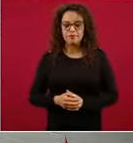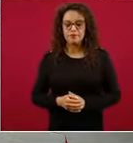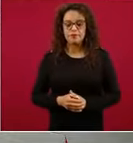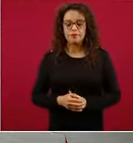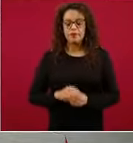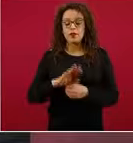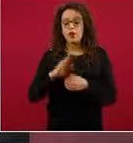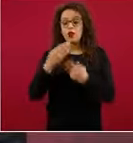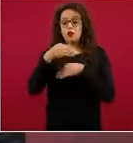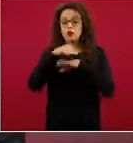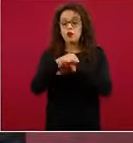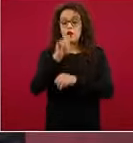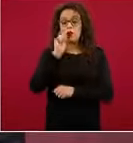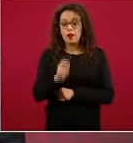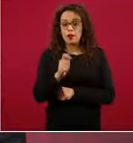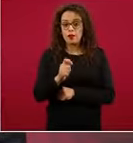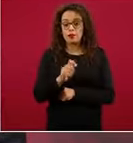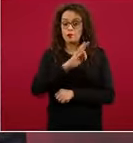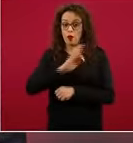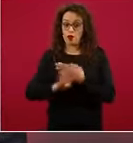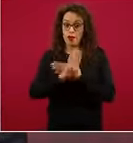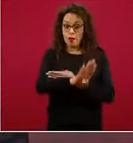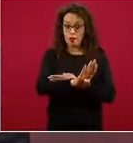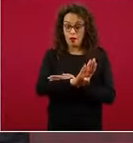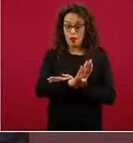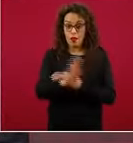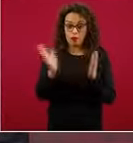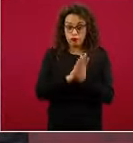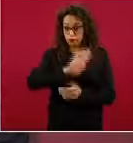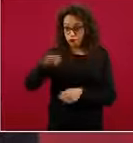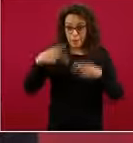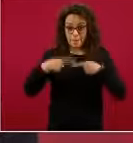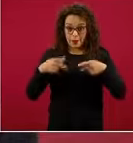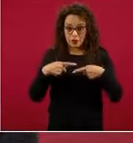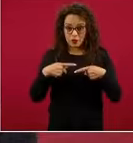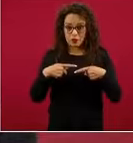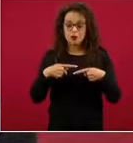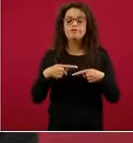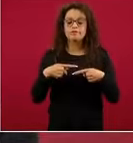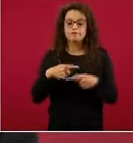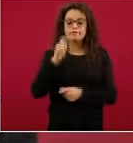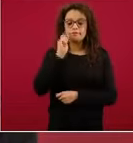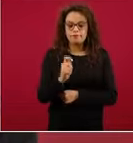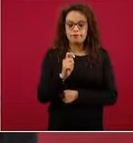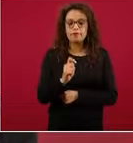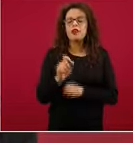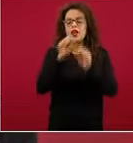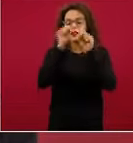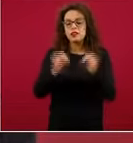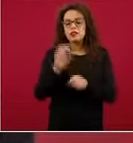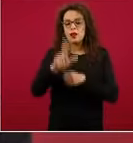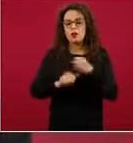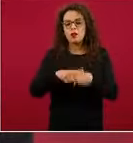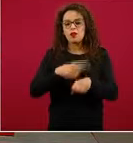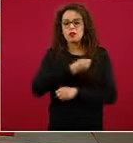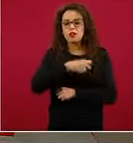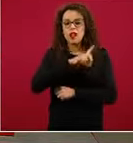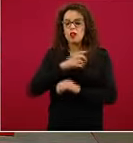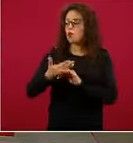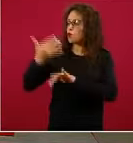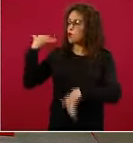prevenible, uno de los elementos fundamentales tiene que ver con las carencias históricas de nuestro Sistema Nacional de Salud. Entonces, ¿qué se